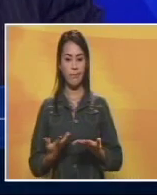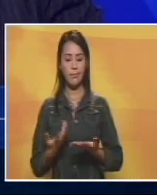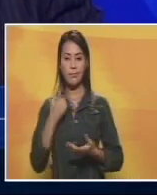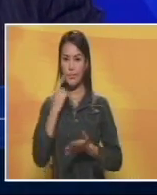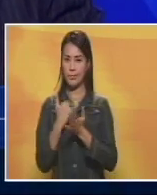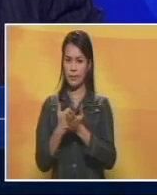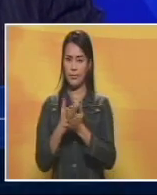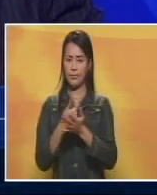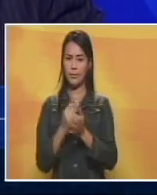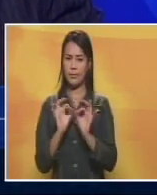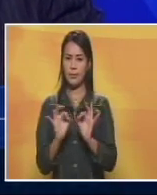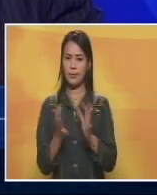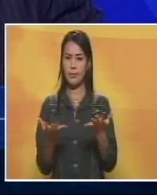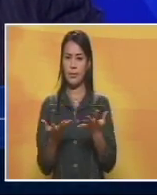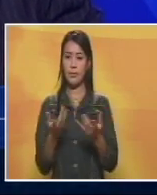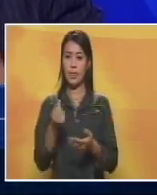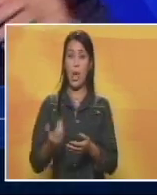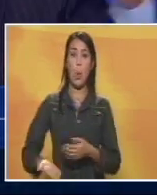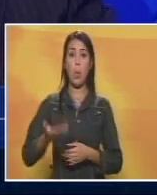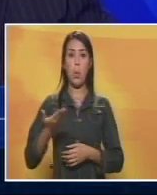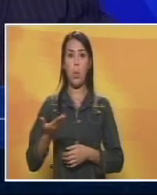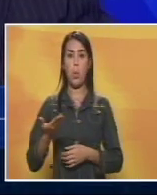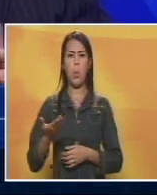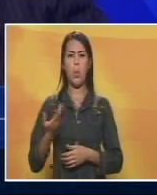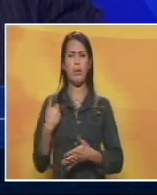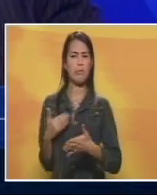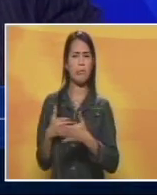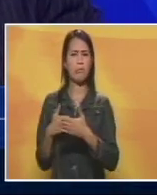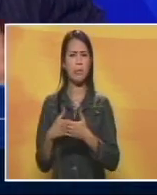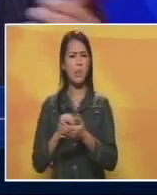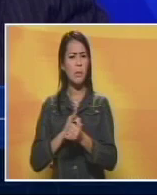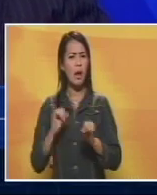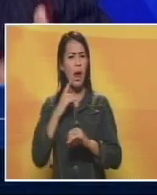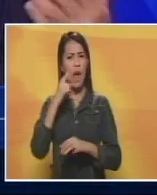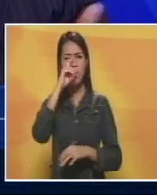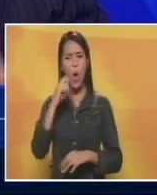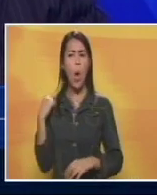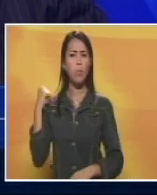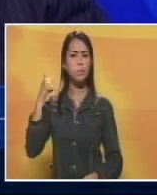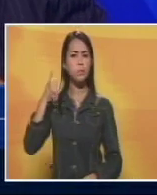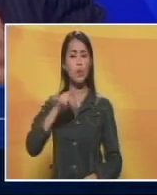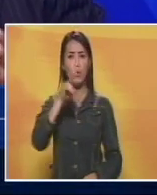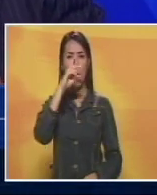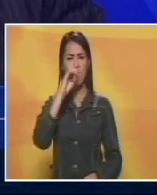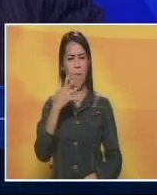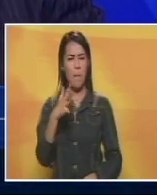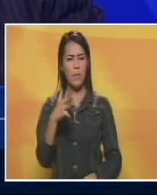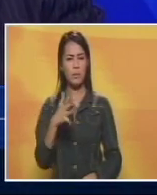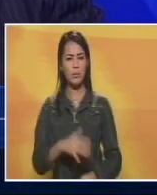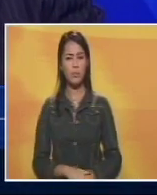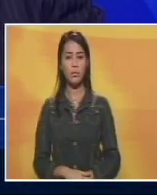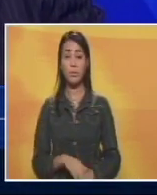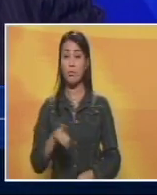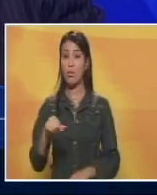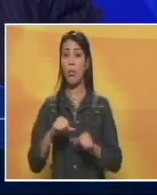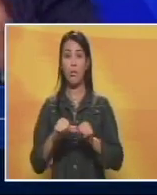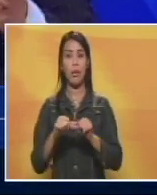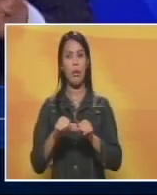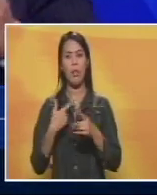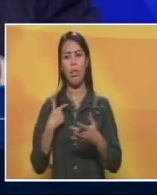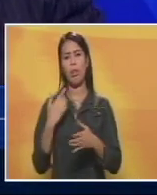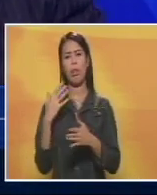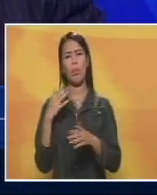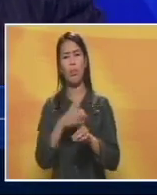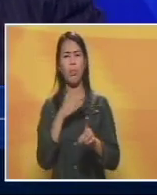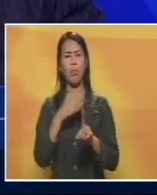subsanar esa especulación que viene teniendo desde hace años ya desde hace 2 años, lo que sigue entonces tratando de maltratar al pueblo.